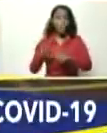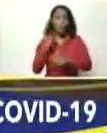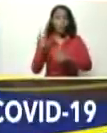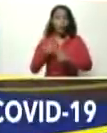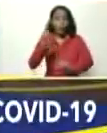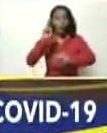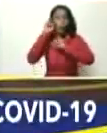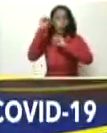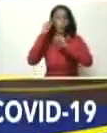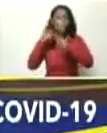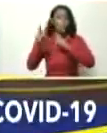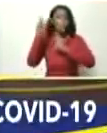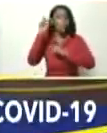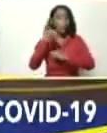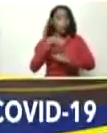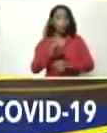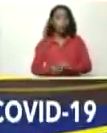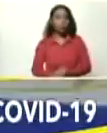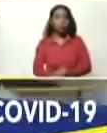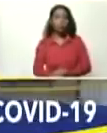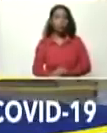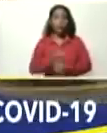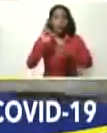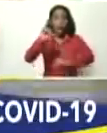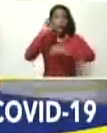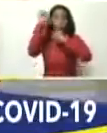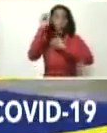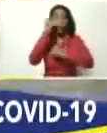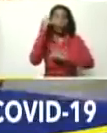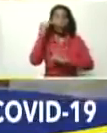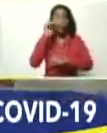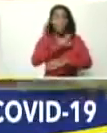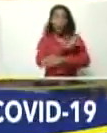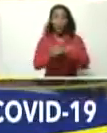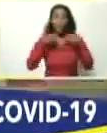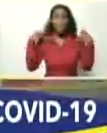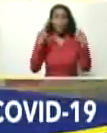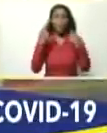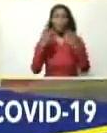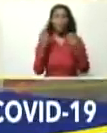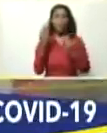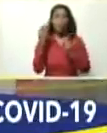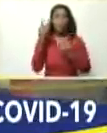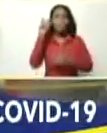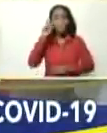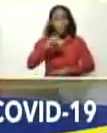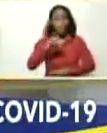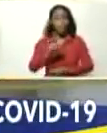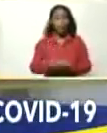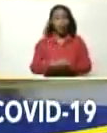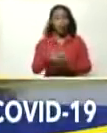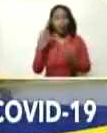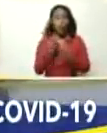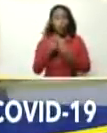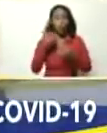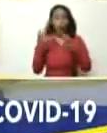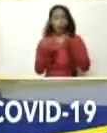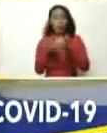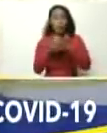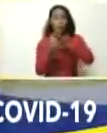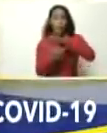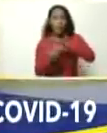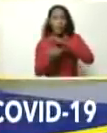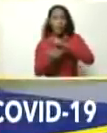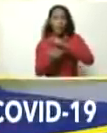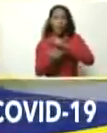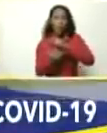héroes y heroínas, pero también héroes y heroínas, el poder popular, que están también con este equipo básico de salud,